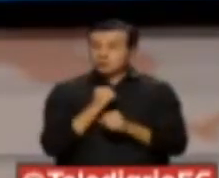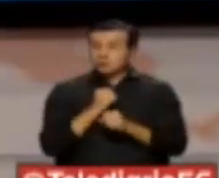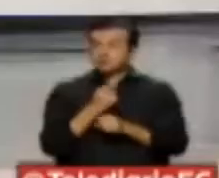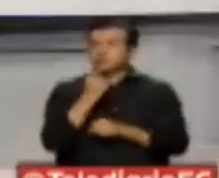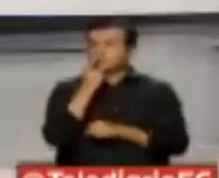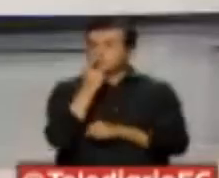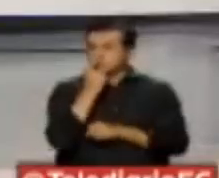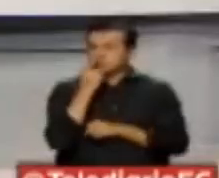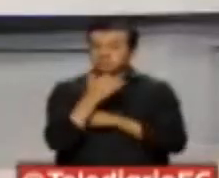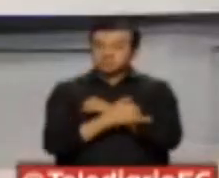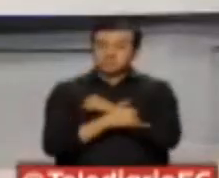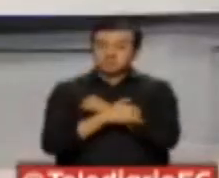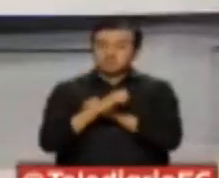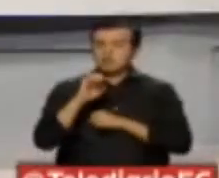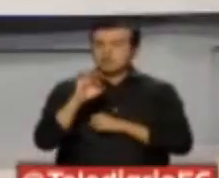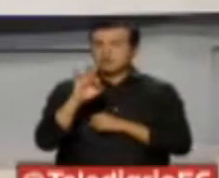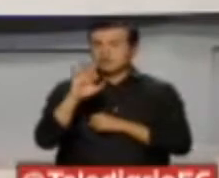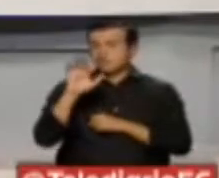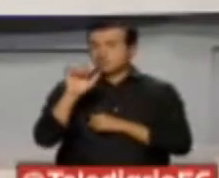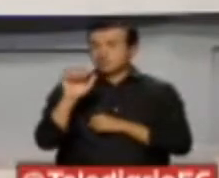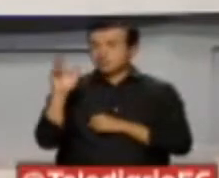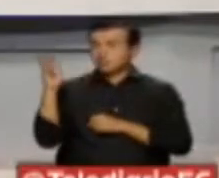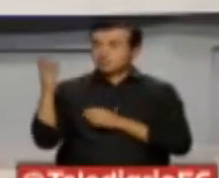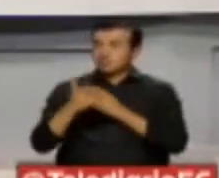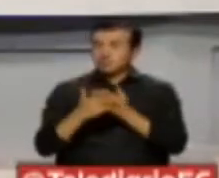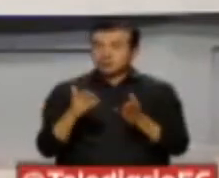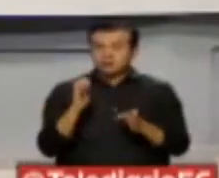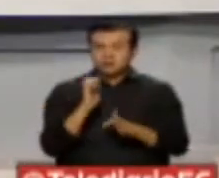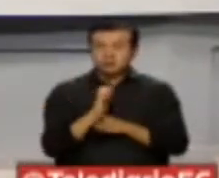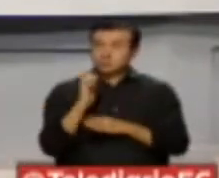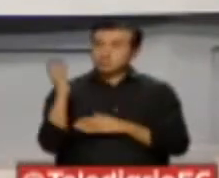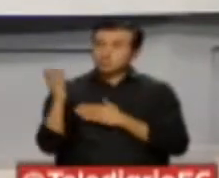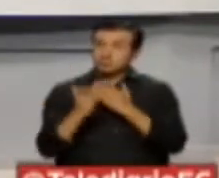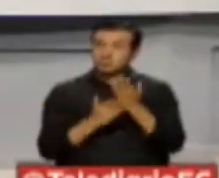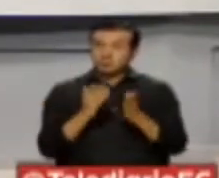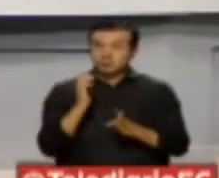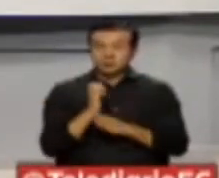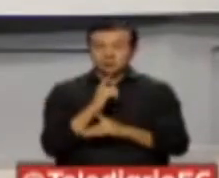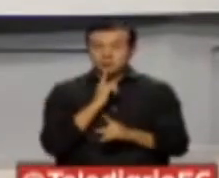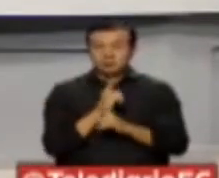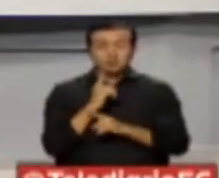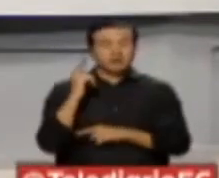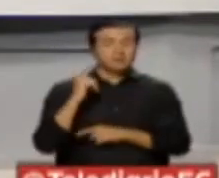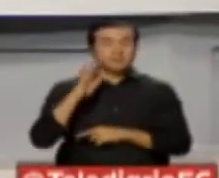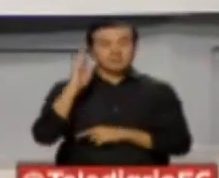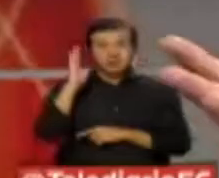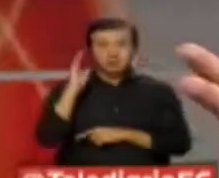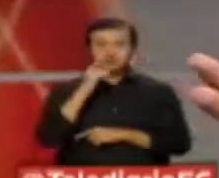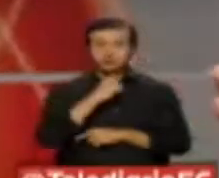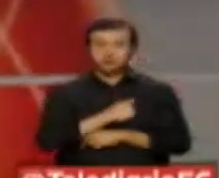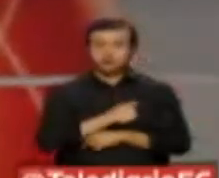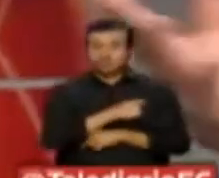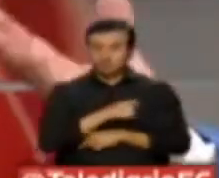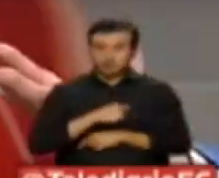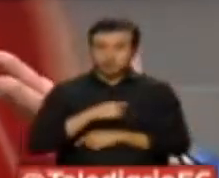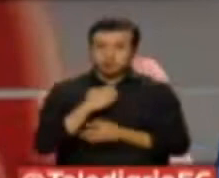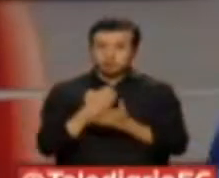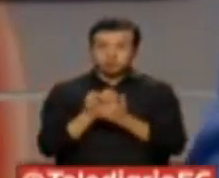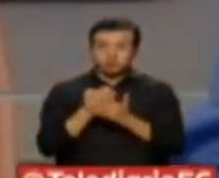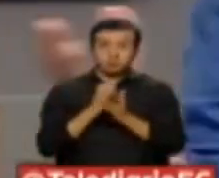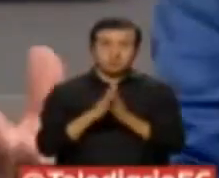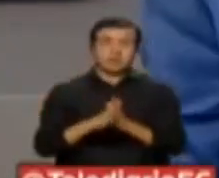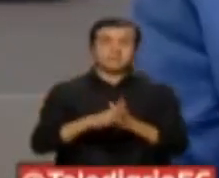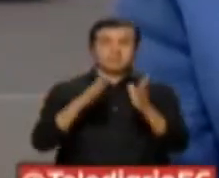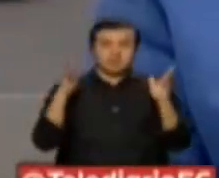interesa en los países de la eftá enviar al ecuador comerciar con el ecuador sobre todo a suiza que es la economía más